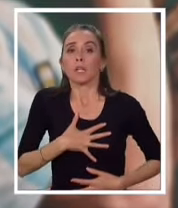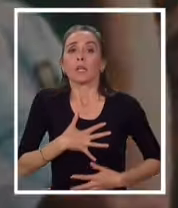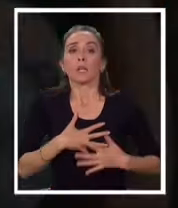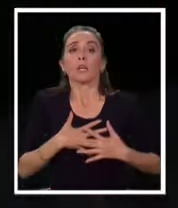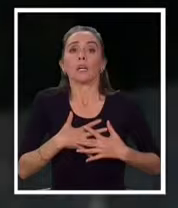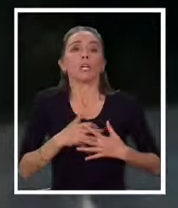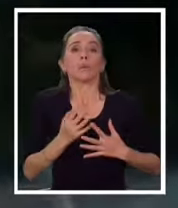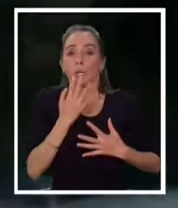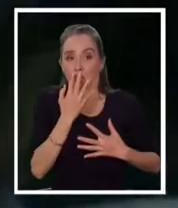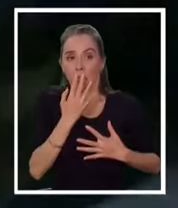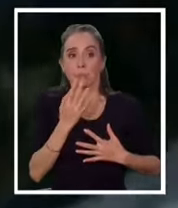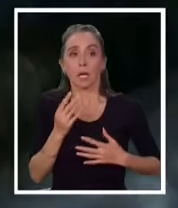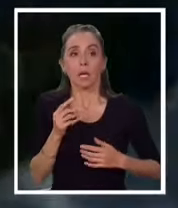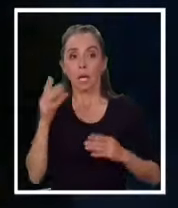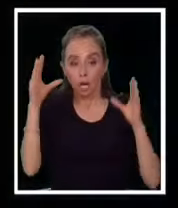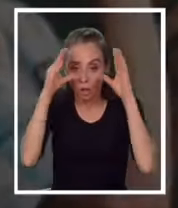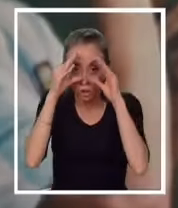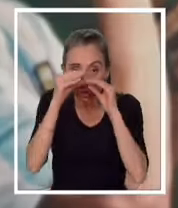respirar.